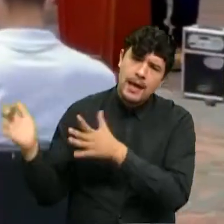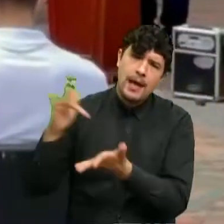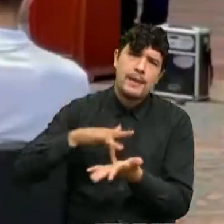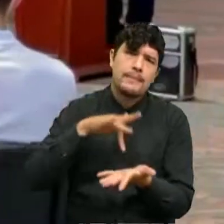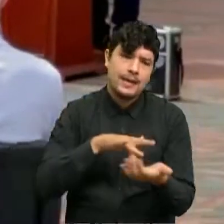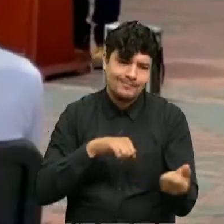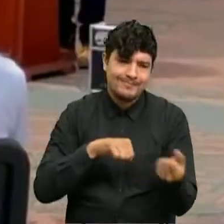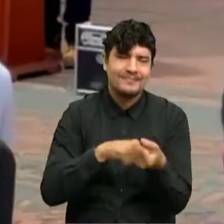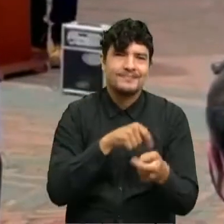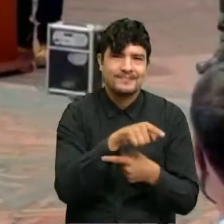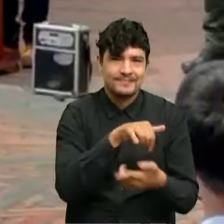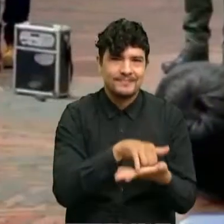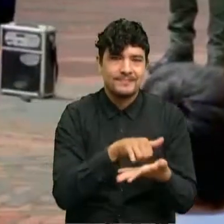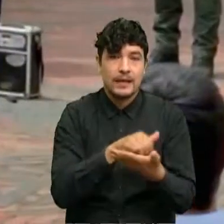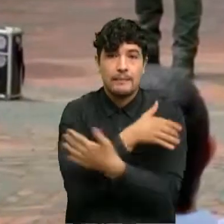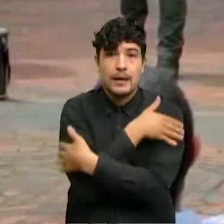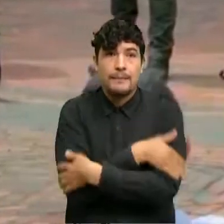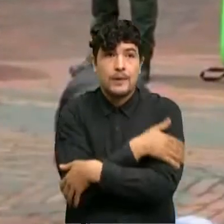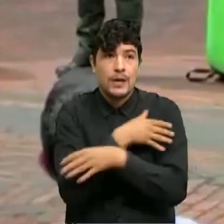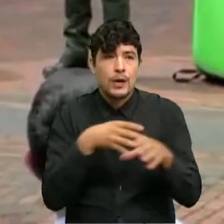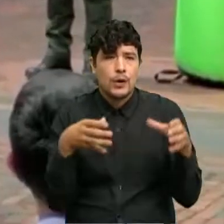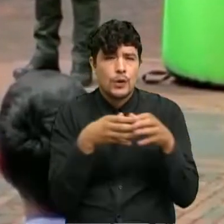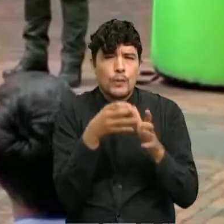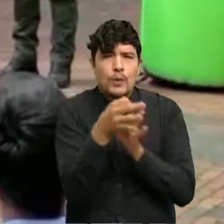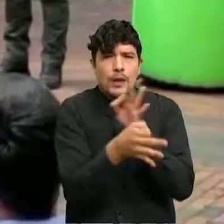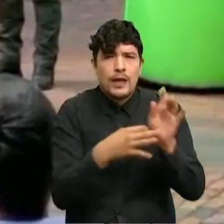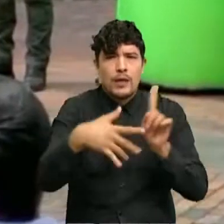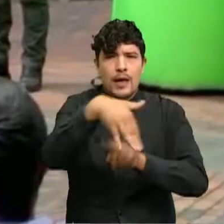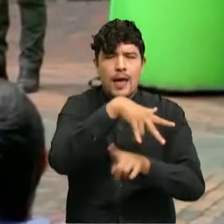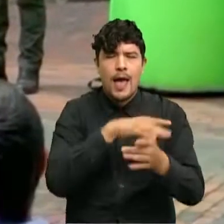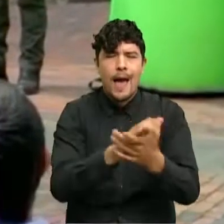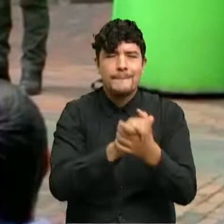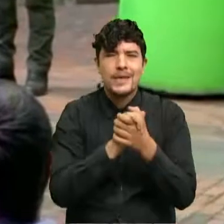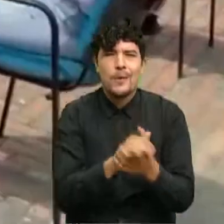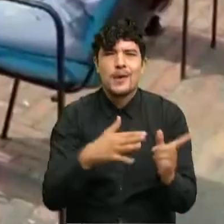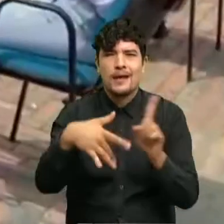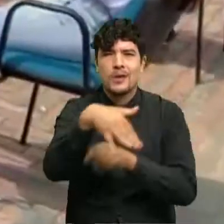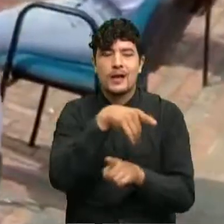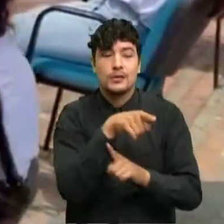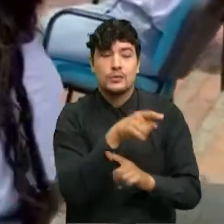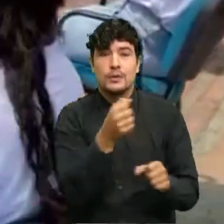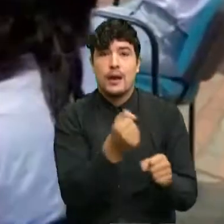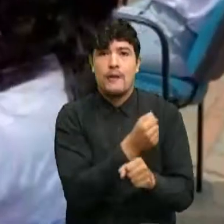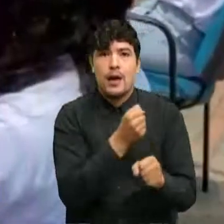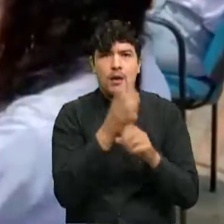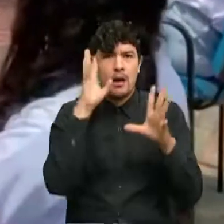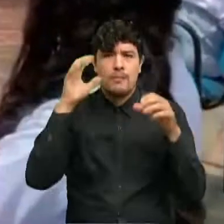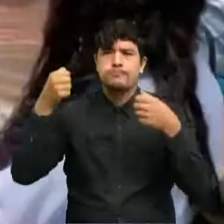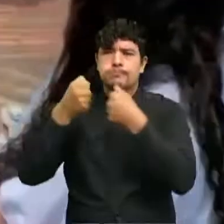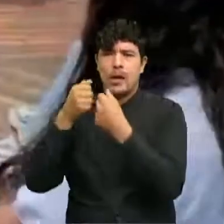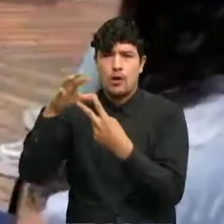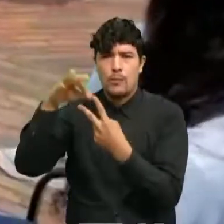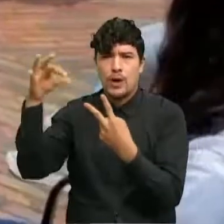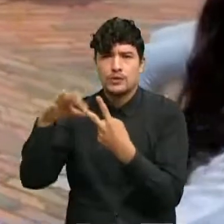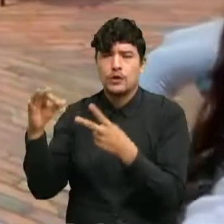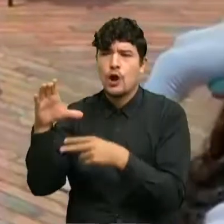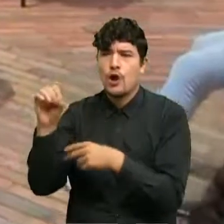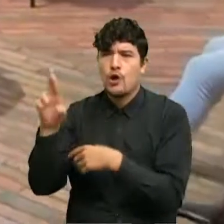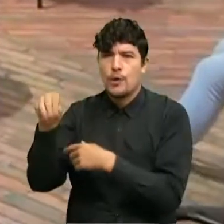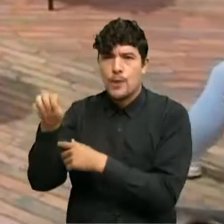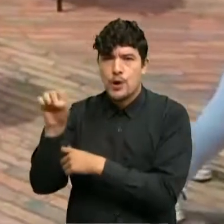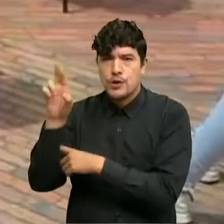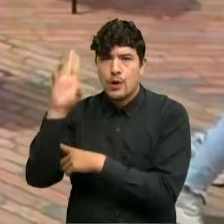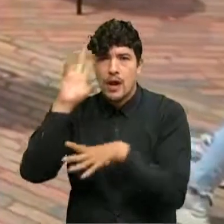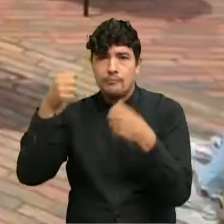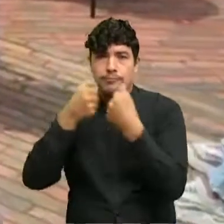pamplona se realizó el lanzamiento del grupo juvenil ambiental amigos de la naturaleza un trabajo articulado con la corporación corponor inspección de policía